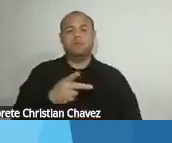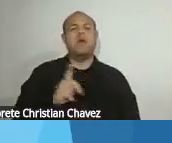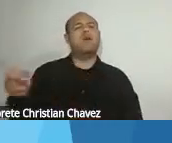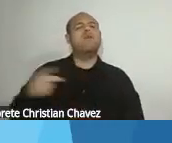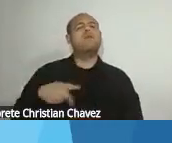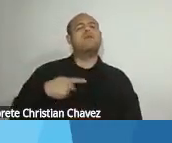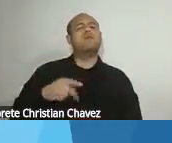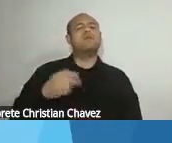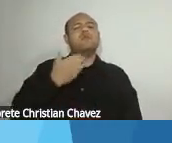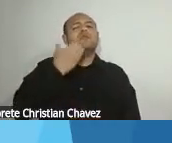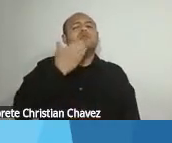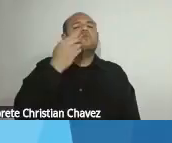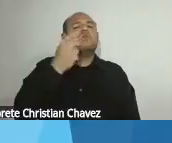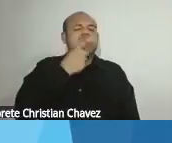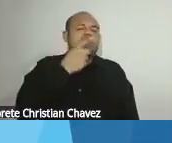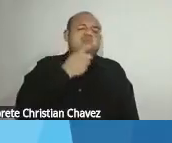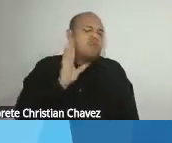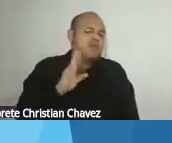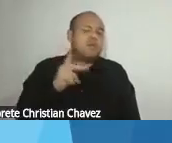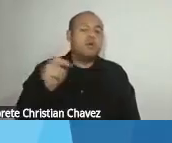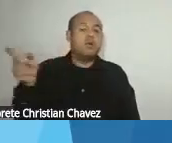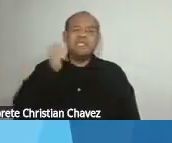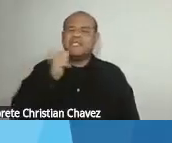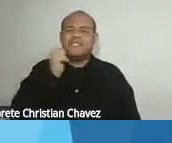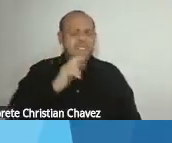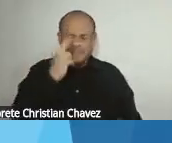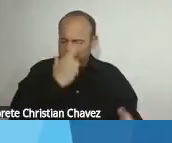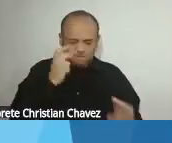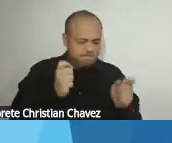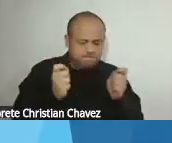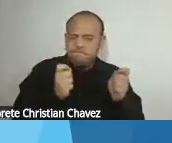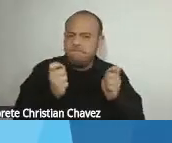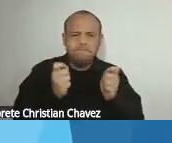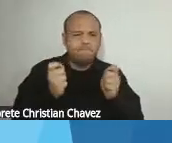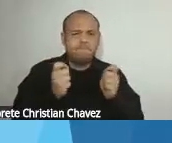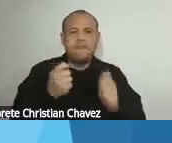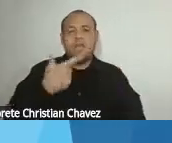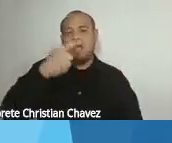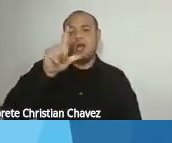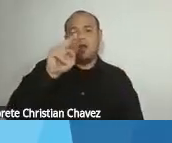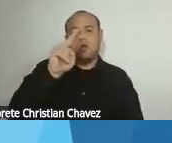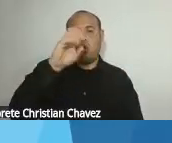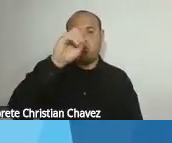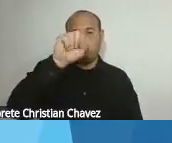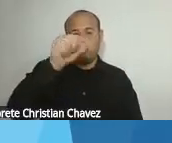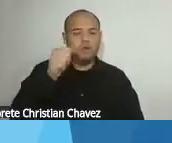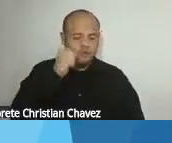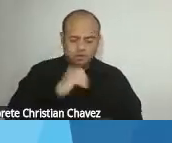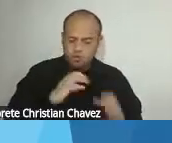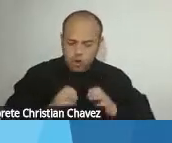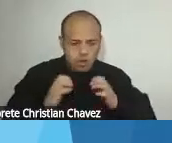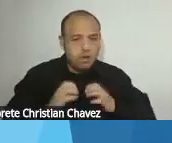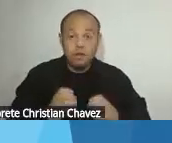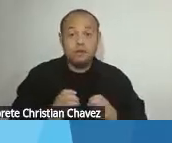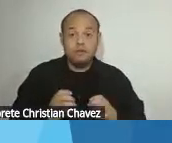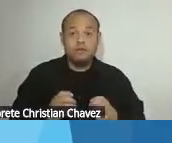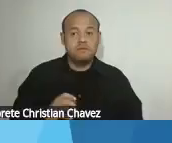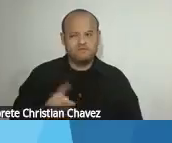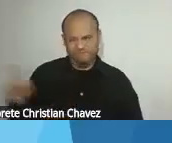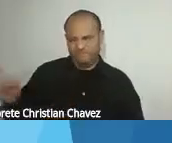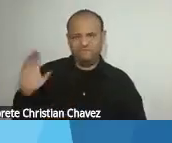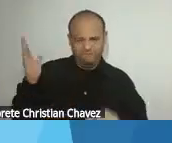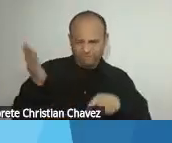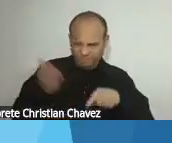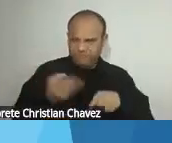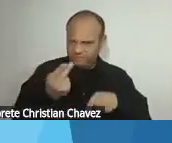y mantiene sus niveles de glucosa óptimos, pues muy difícilmente va a desarrollar complicaciones. Si